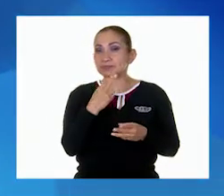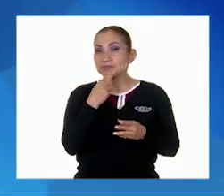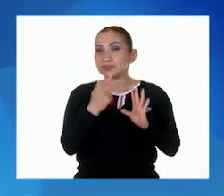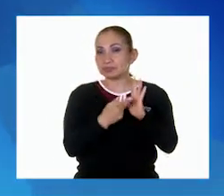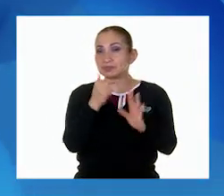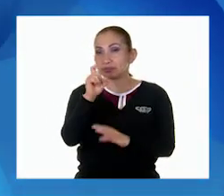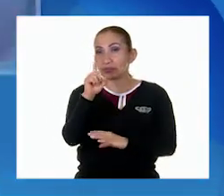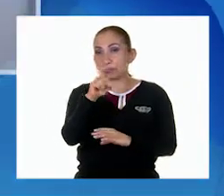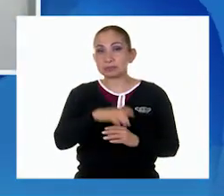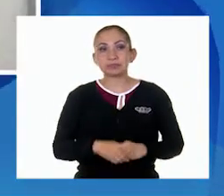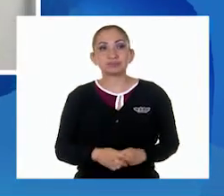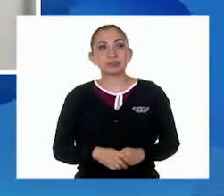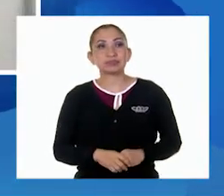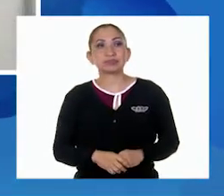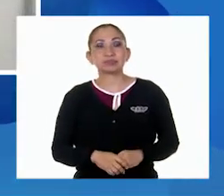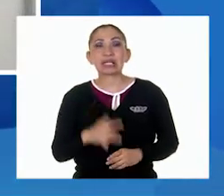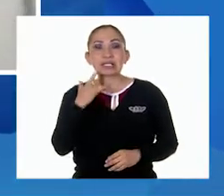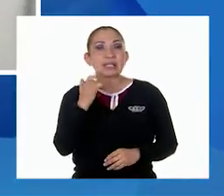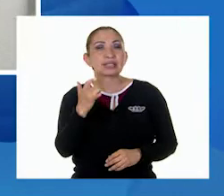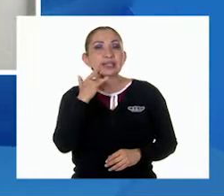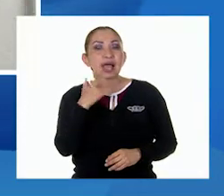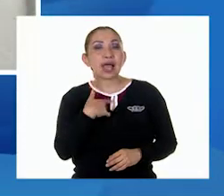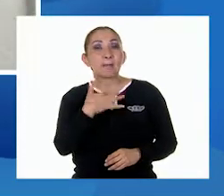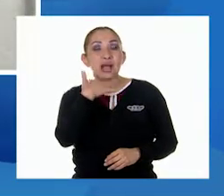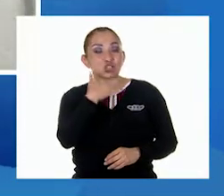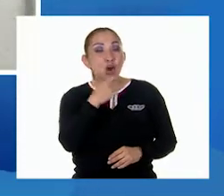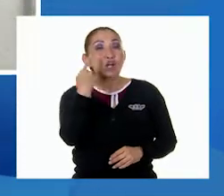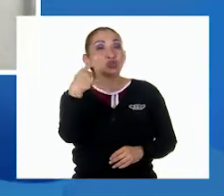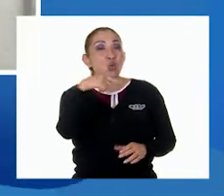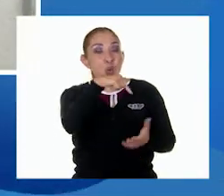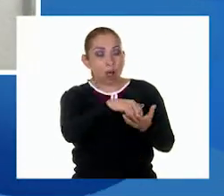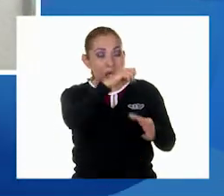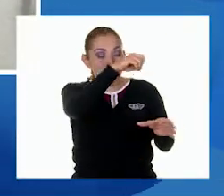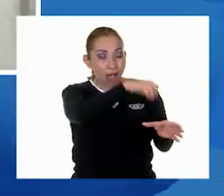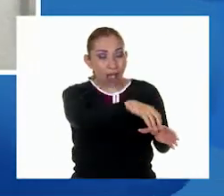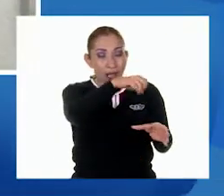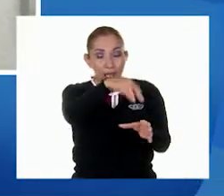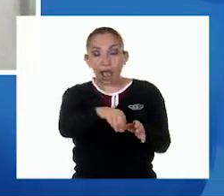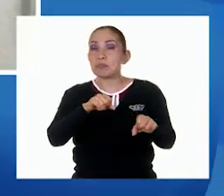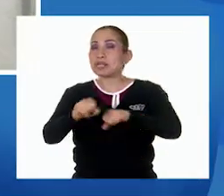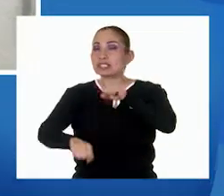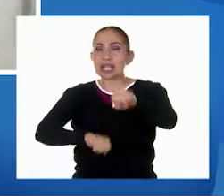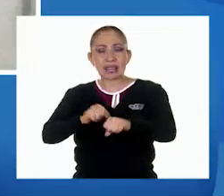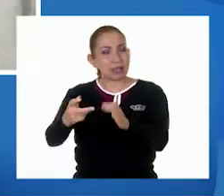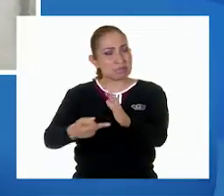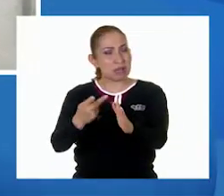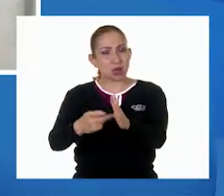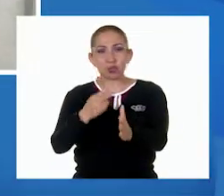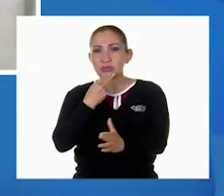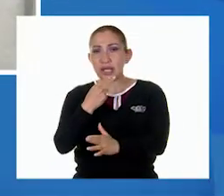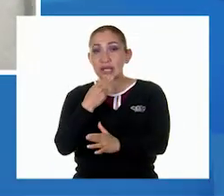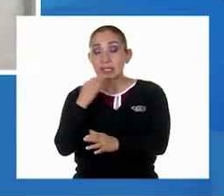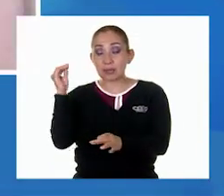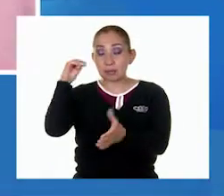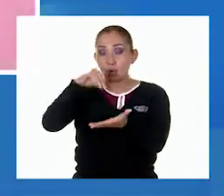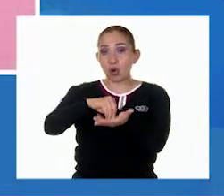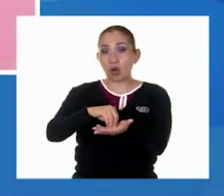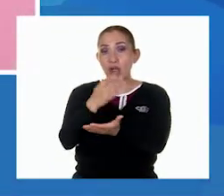reutilizamos el agua. Procuren tirar la basura en su lugar, usan más la bicicleta que el carro y plantan